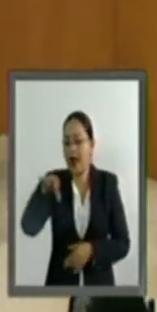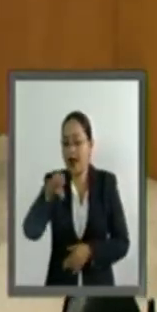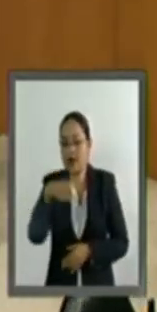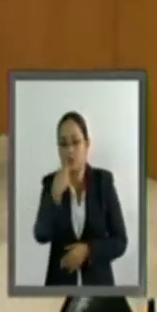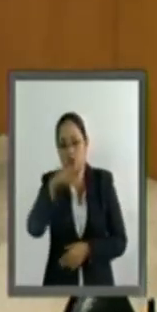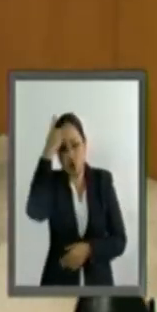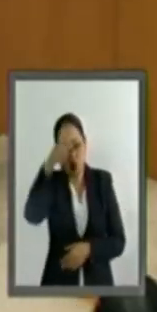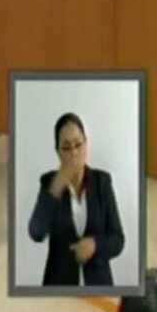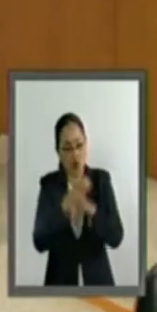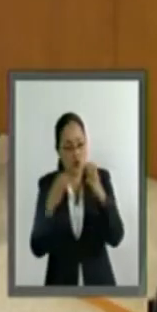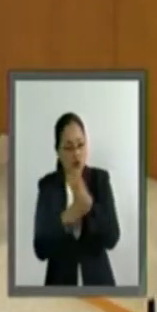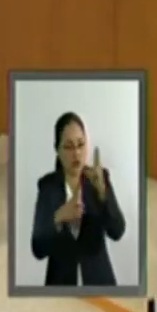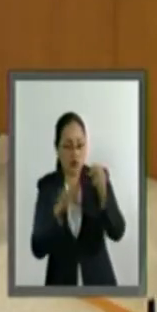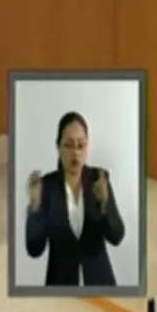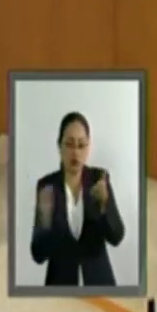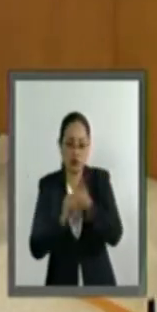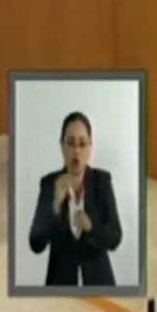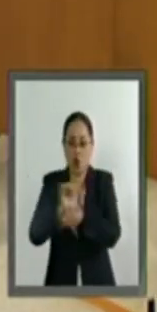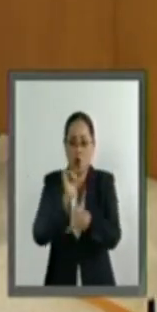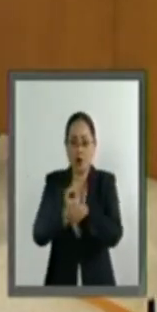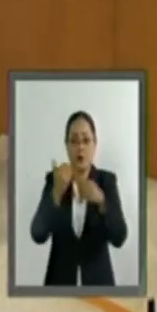Entonces, habría que